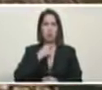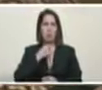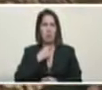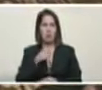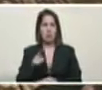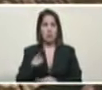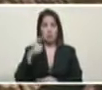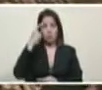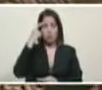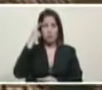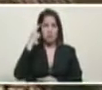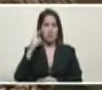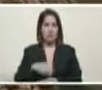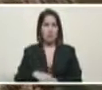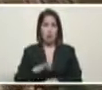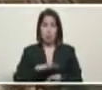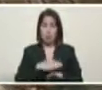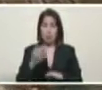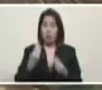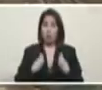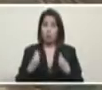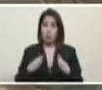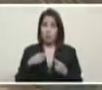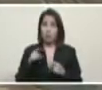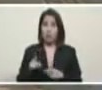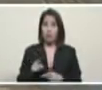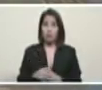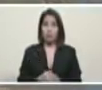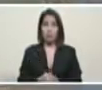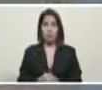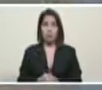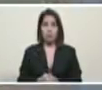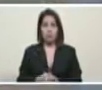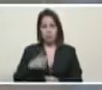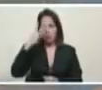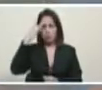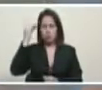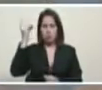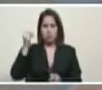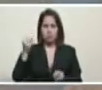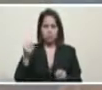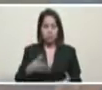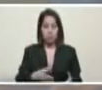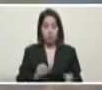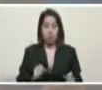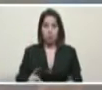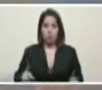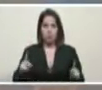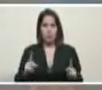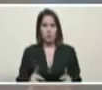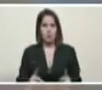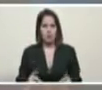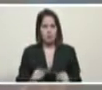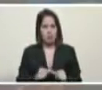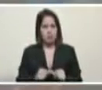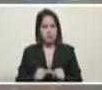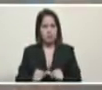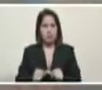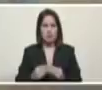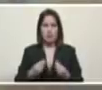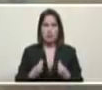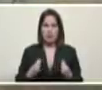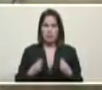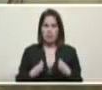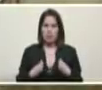Ustedes lo saben, porque lo vivieron. Y Dios les dio una oportunidad de seguir en esta vida